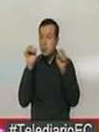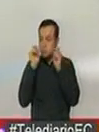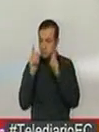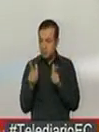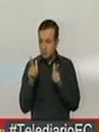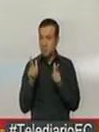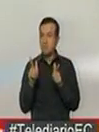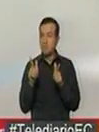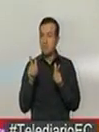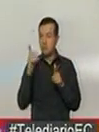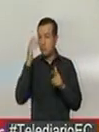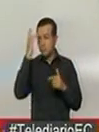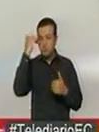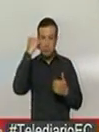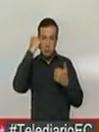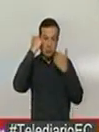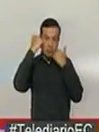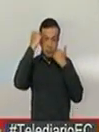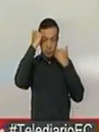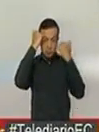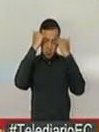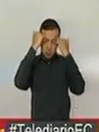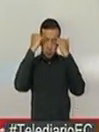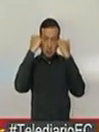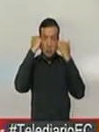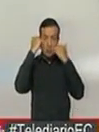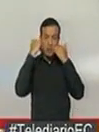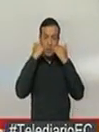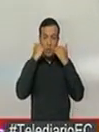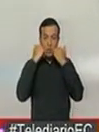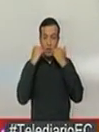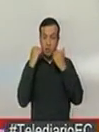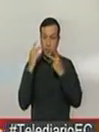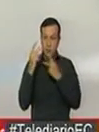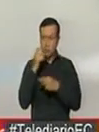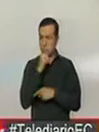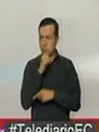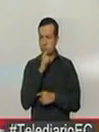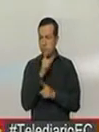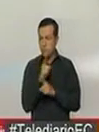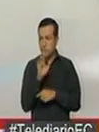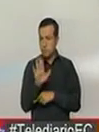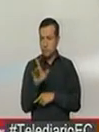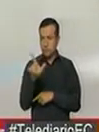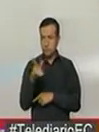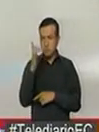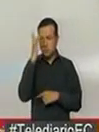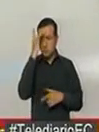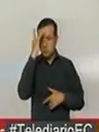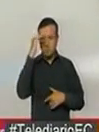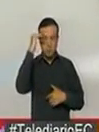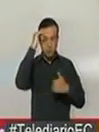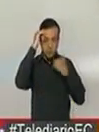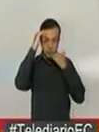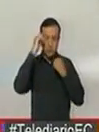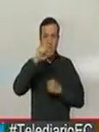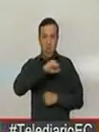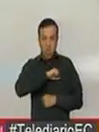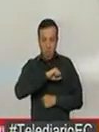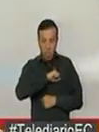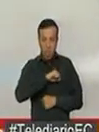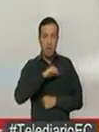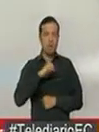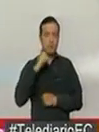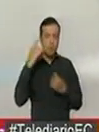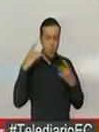síntoma extraño dentro de los que el coronavirus tiene, que es la fiebre, la tos seca, el malestar